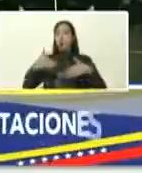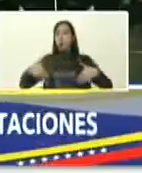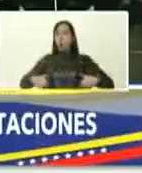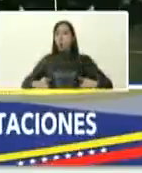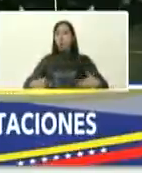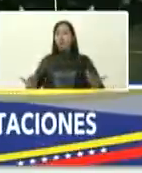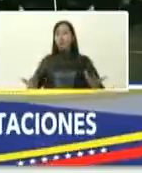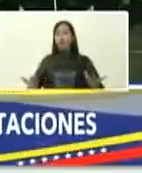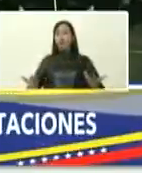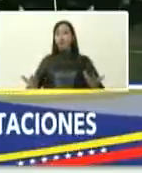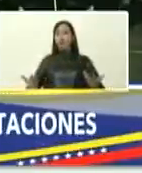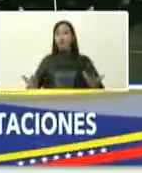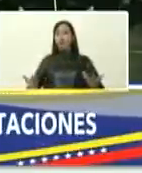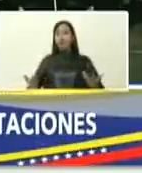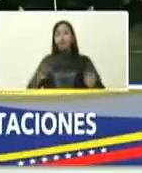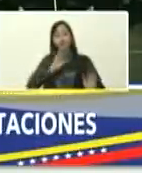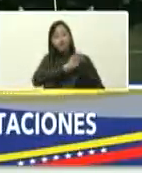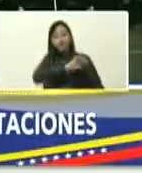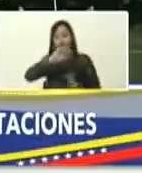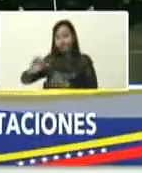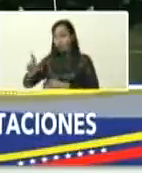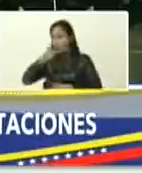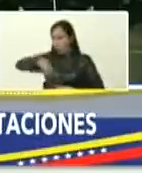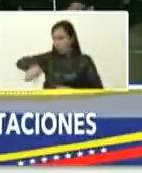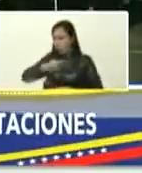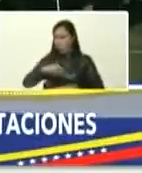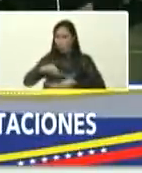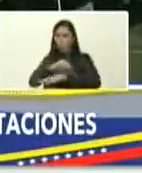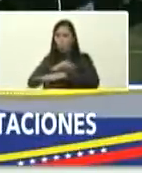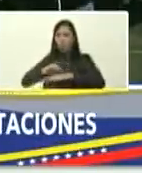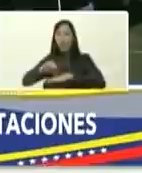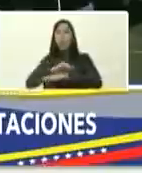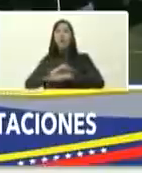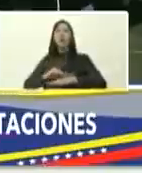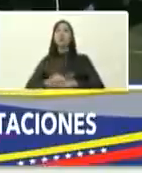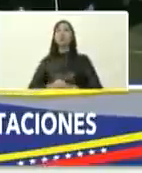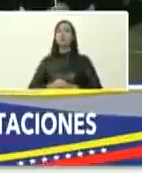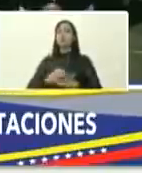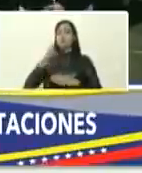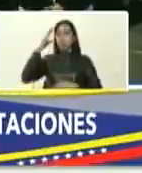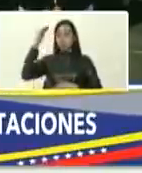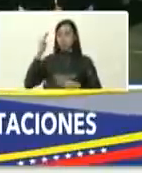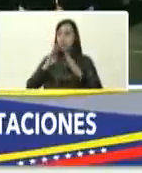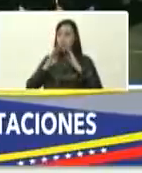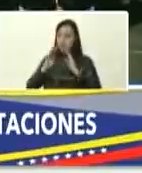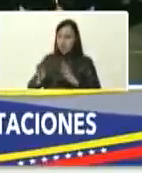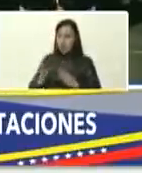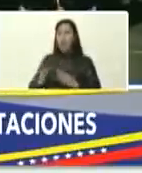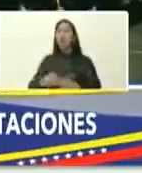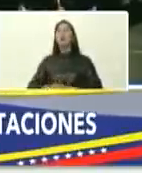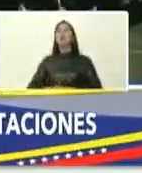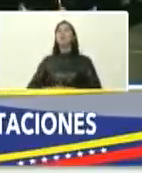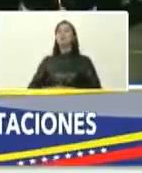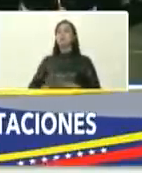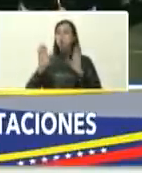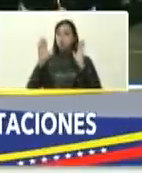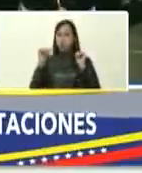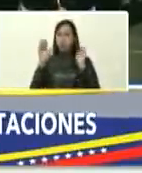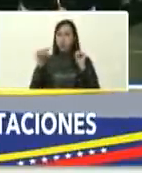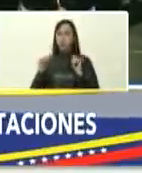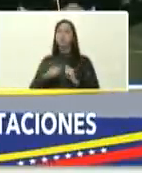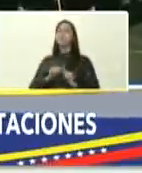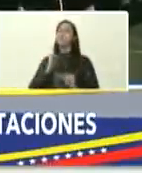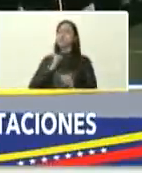Bueno, ministra, Santos, Nilsa, que Dios me los bendiga, pues. Hasta pronto.